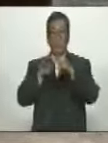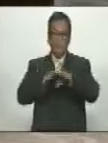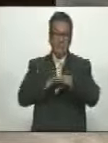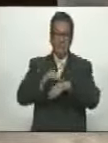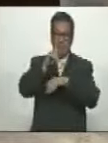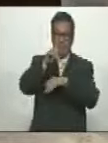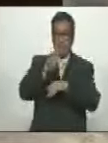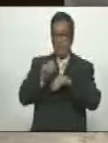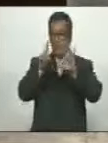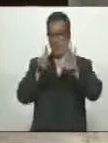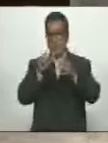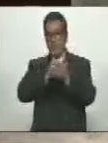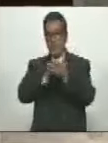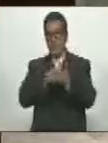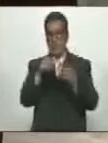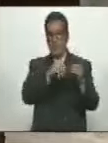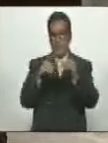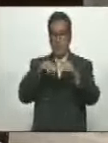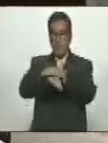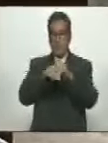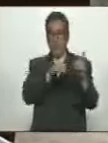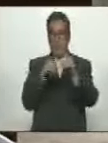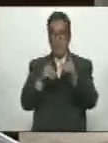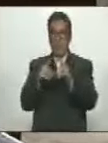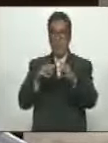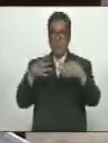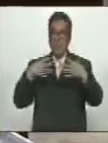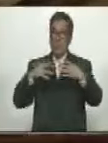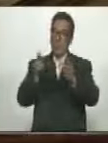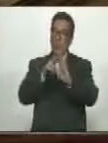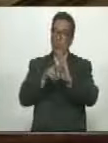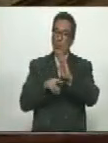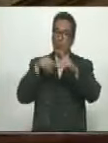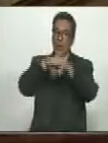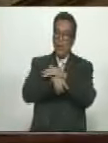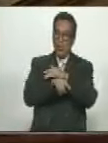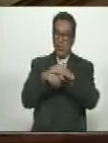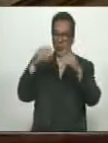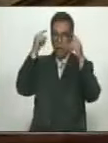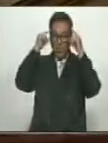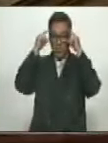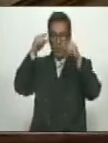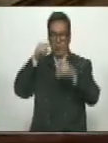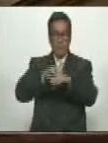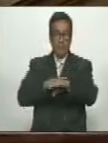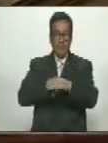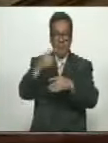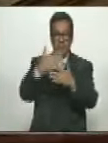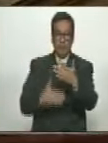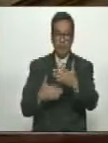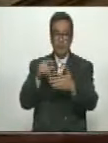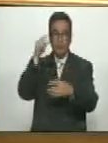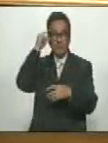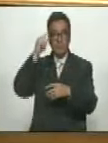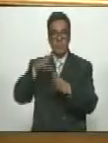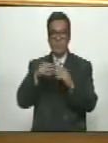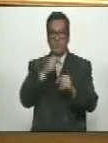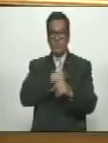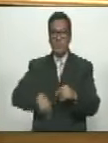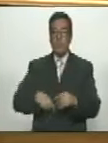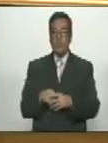debates de la Asamblea Nacional y solicita la urgencia reglamentaria para ser incluido en el orden del día. Es todo, ciudadano presidente.